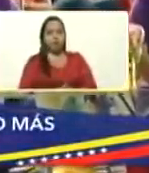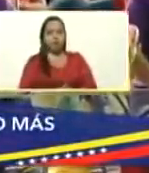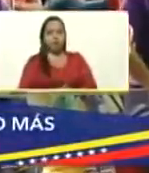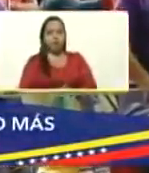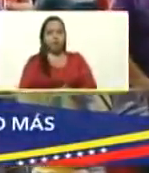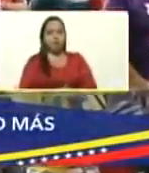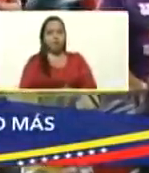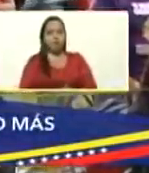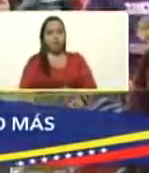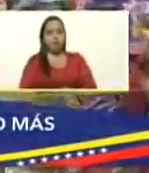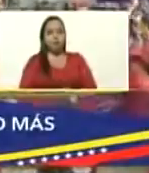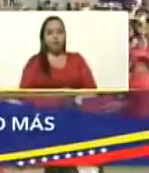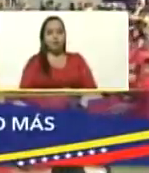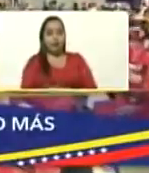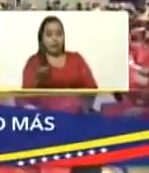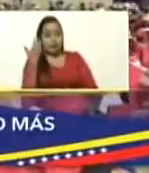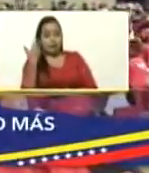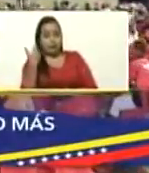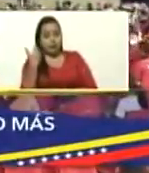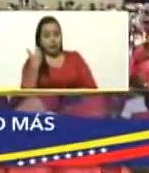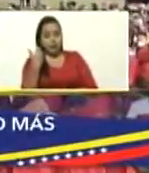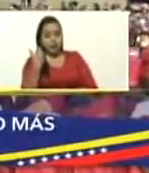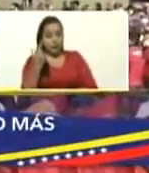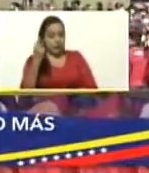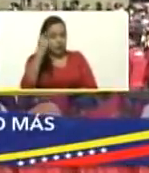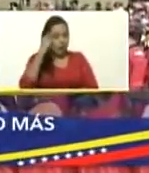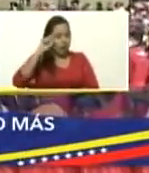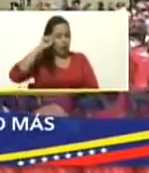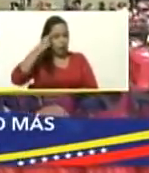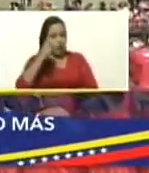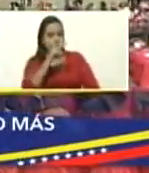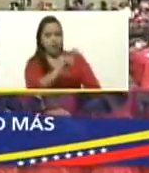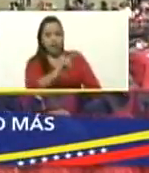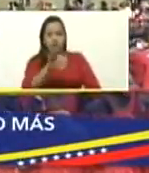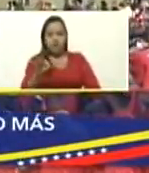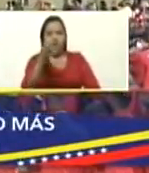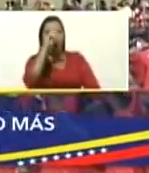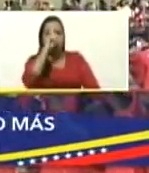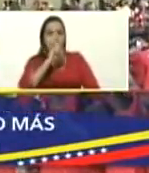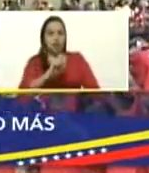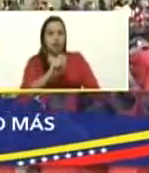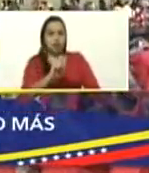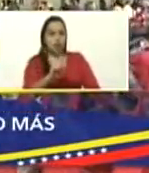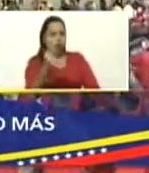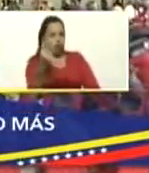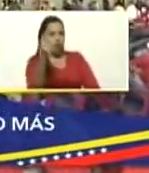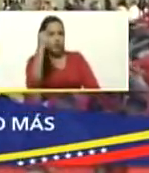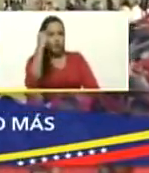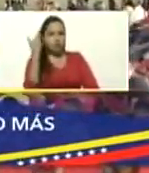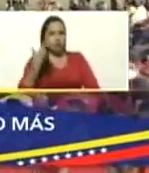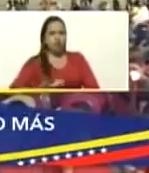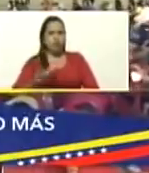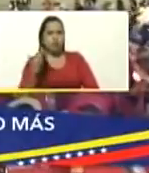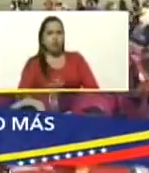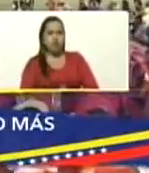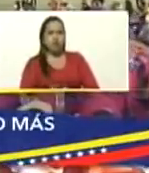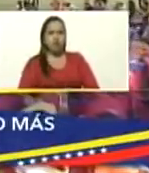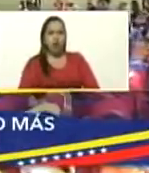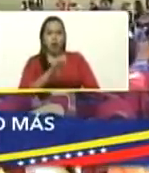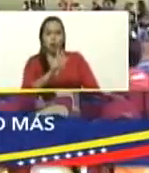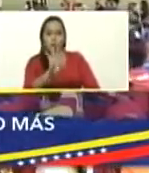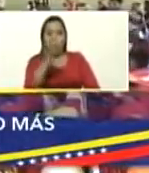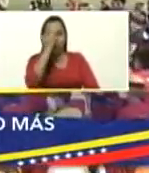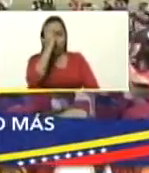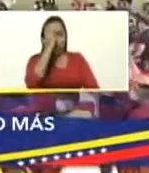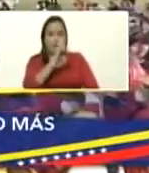recientemente conmemoramos también los 23 años, una de las fechas, 4